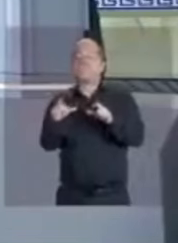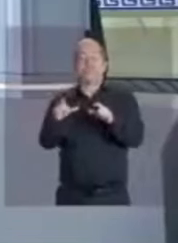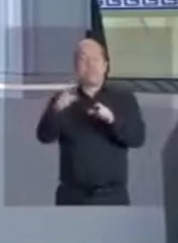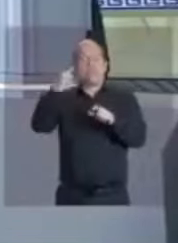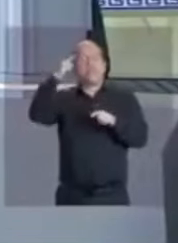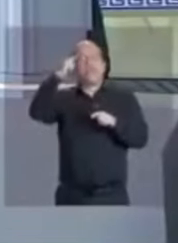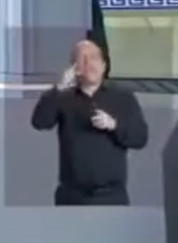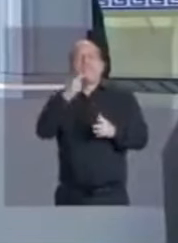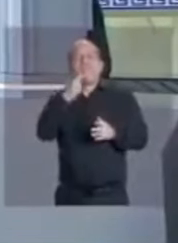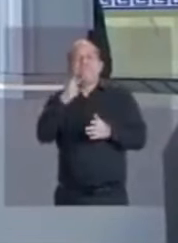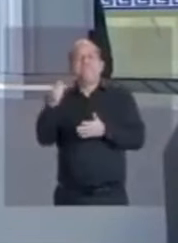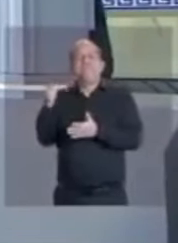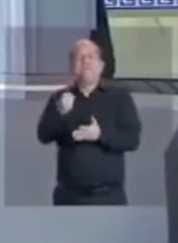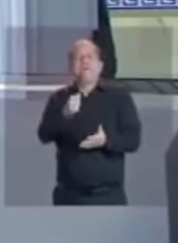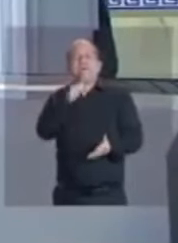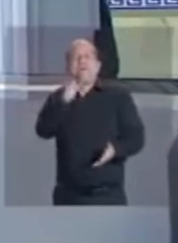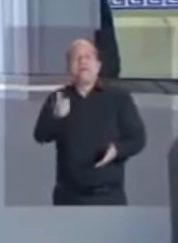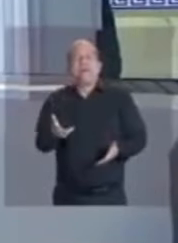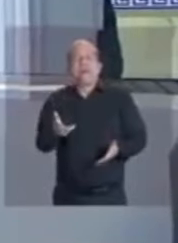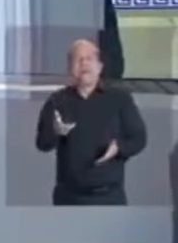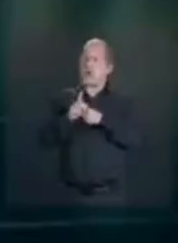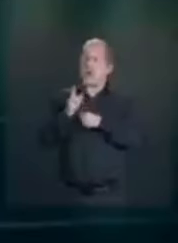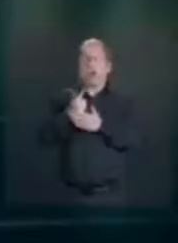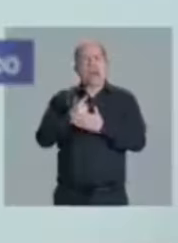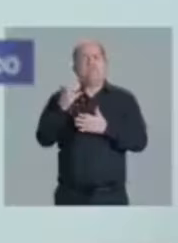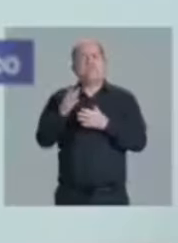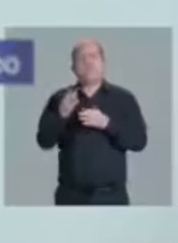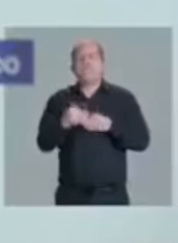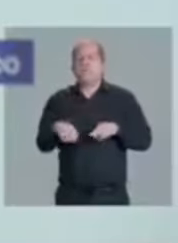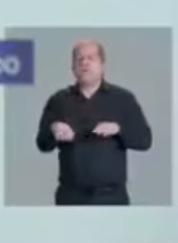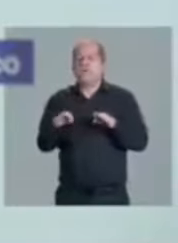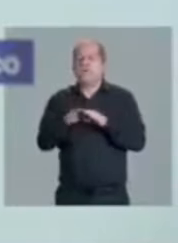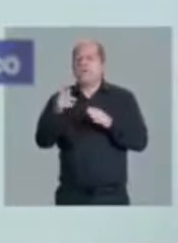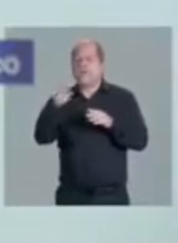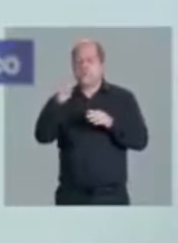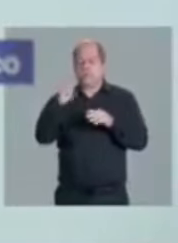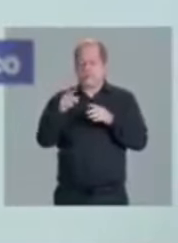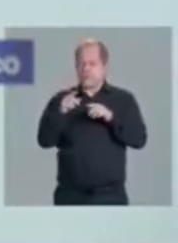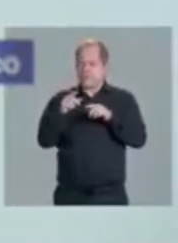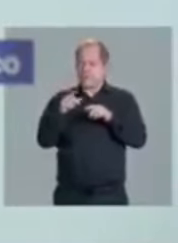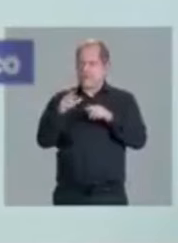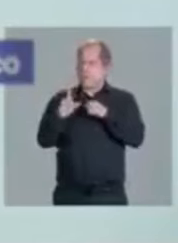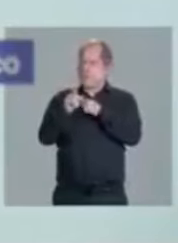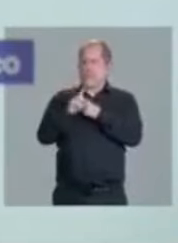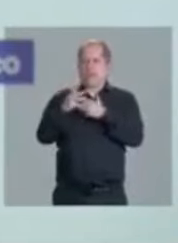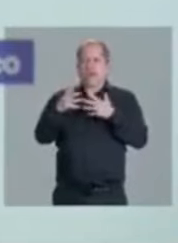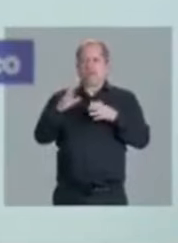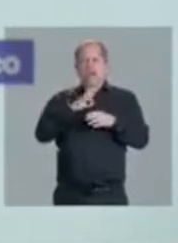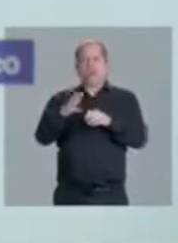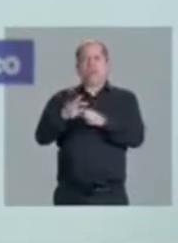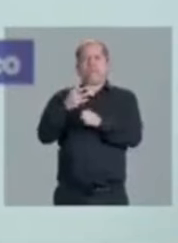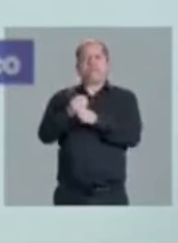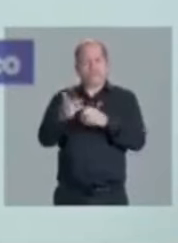protegido, pero sin un peso no va a pasar nada. La candidata de las mentiras ya se convirtió en una